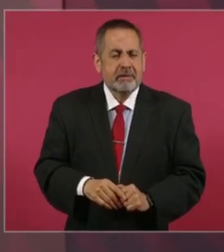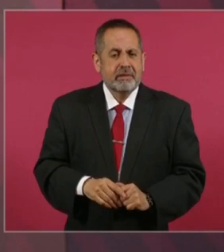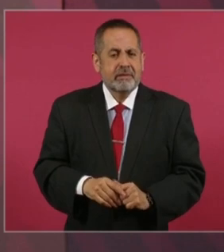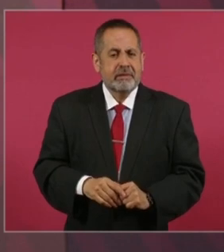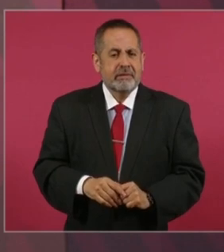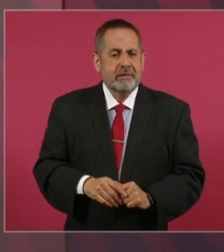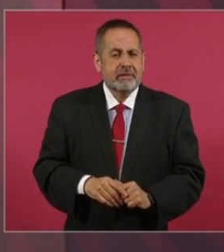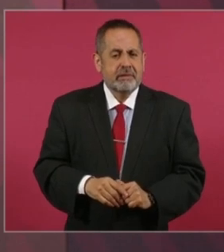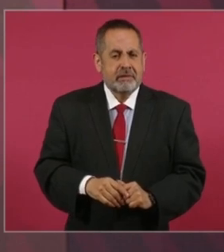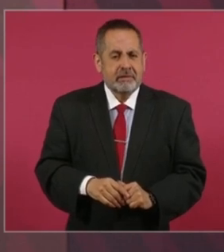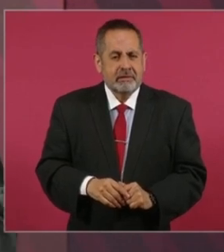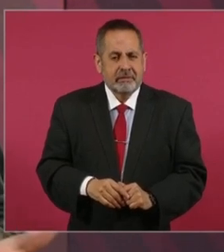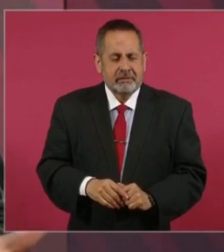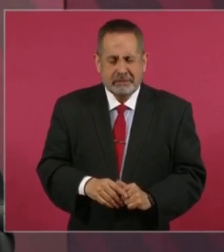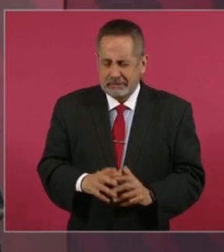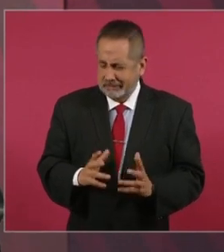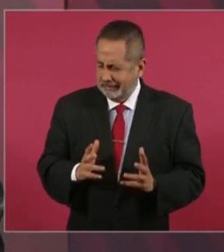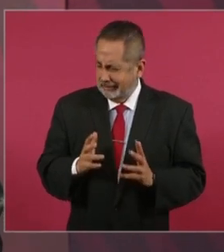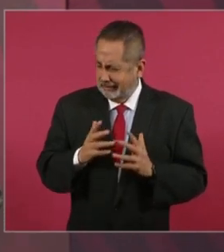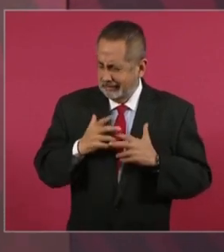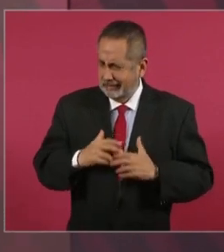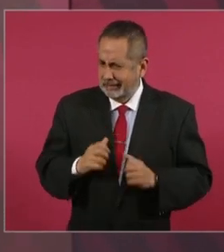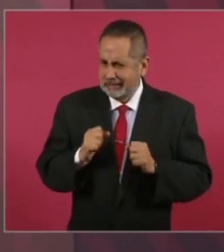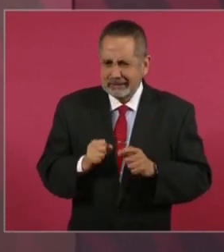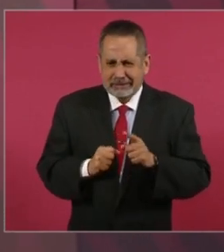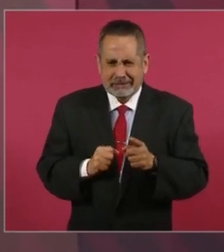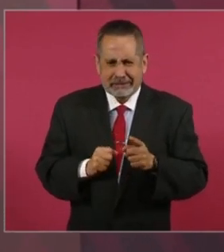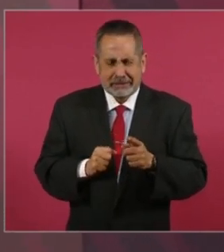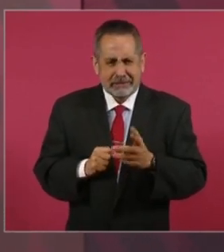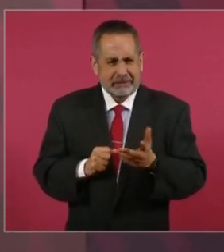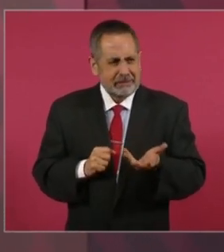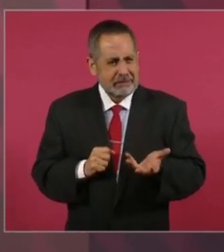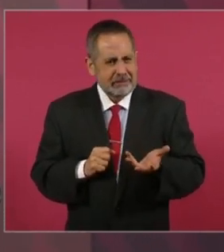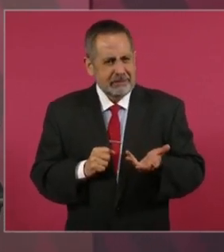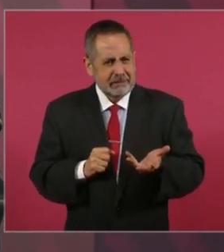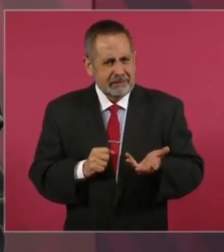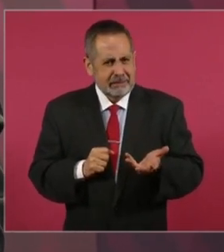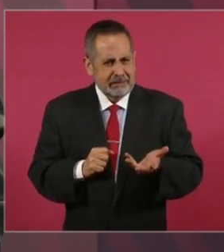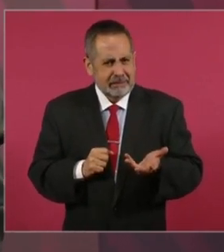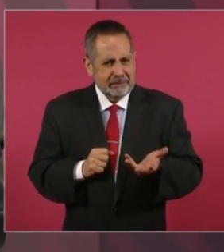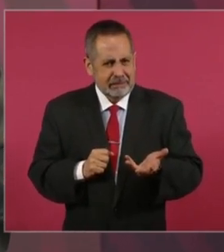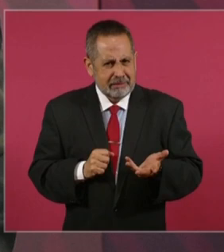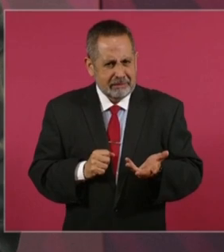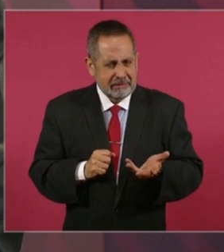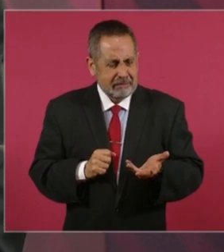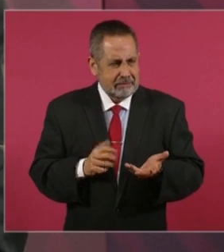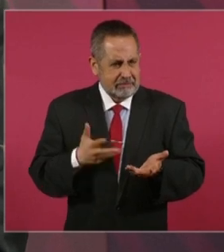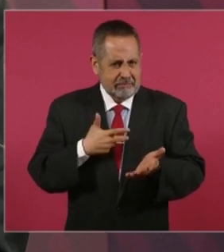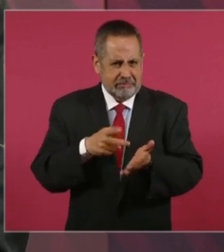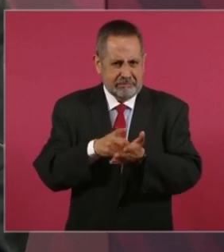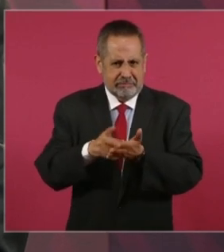con todo el derecho que tiene, además pobre,